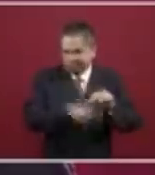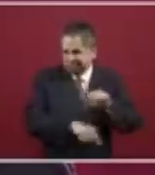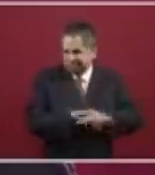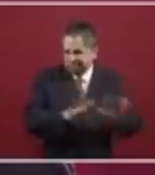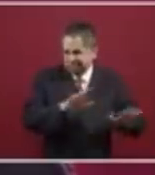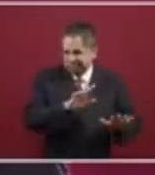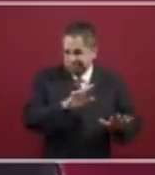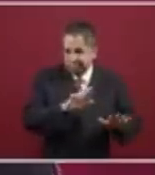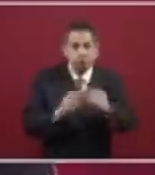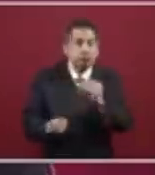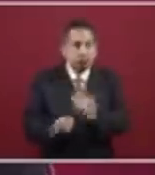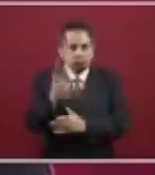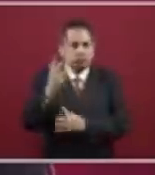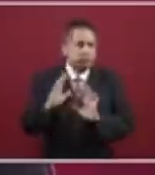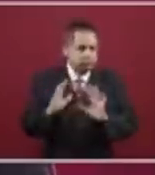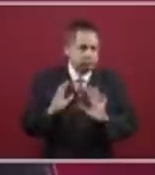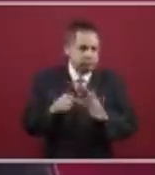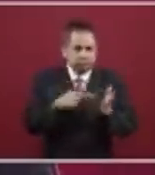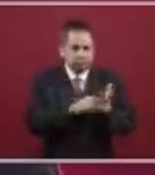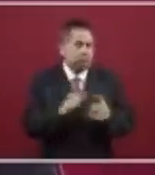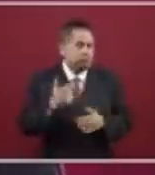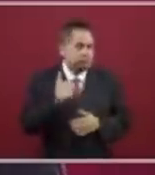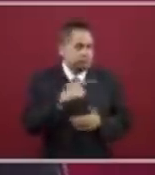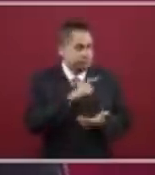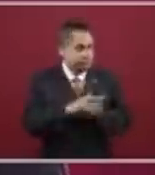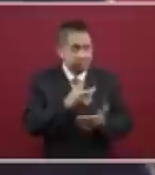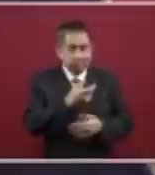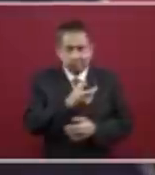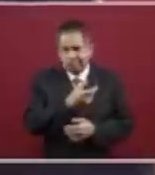que fue una